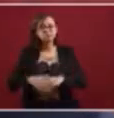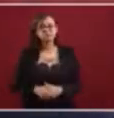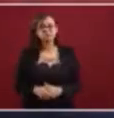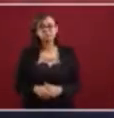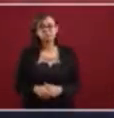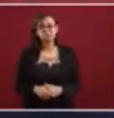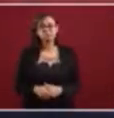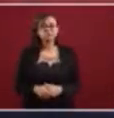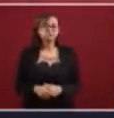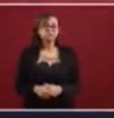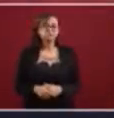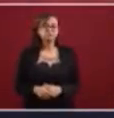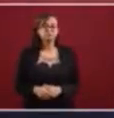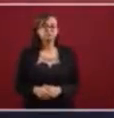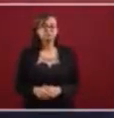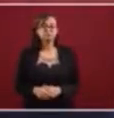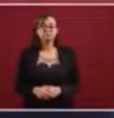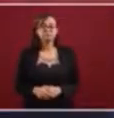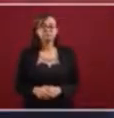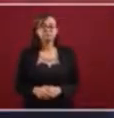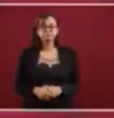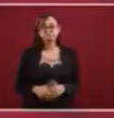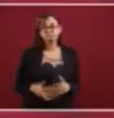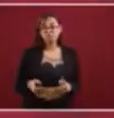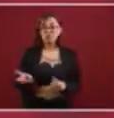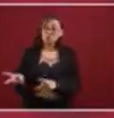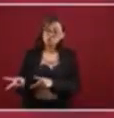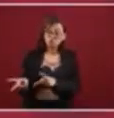No acabaron con todo,